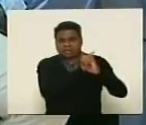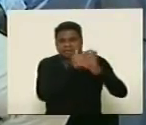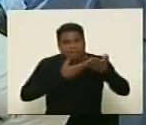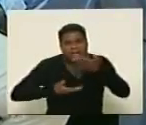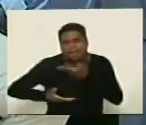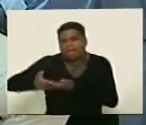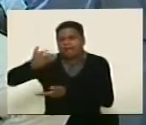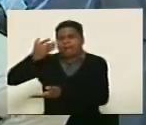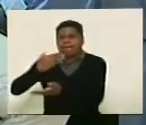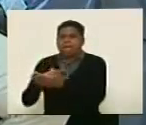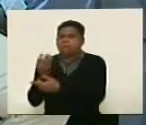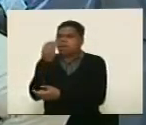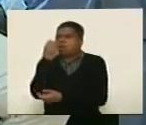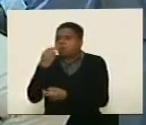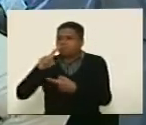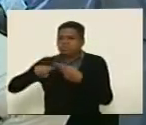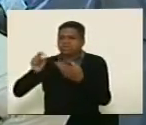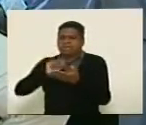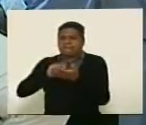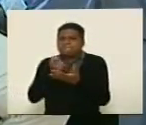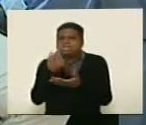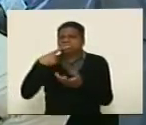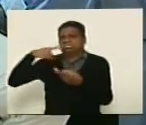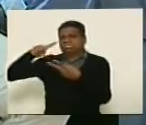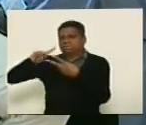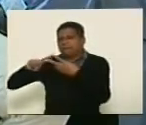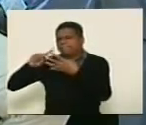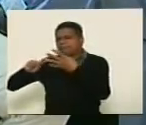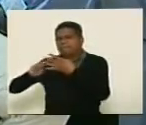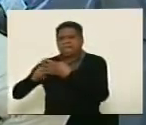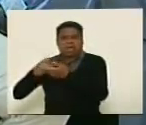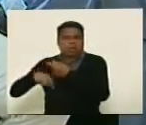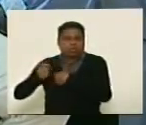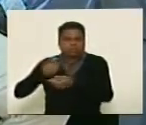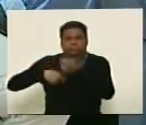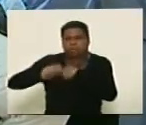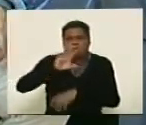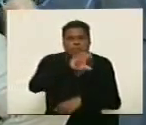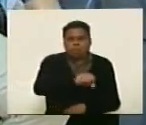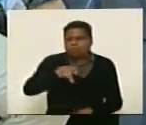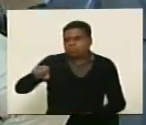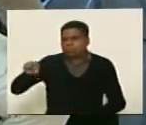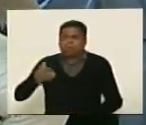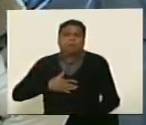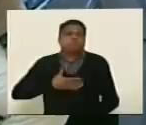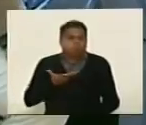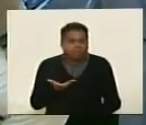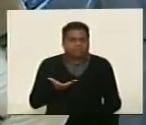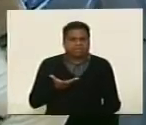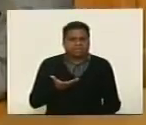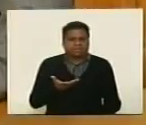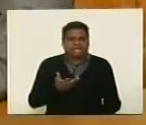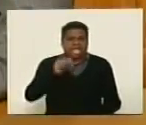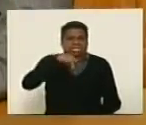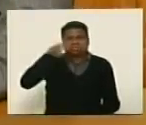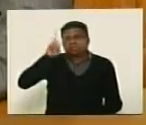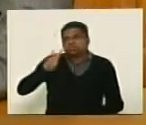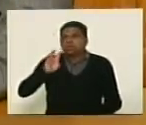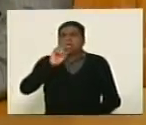por bienes y servicios y por dinero fiduciario en mercados nacionales e internacionales,